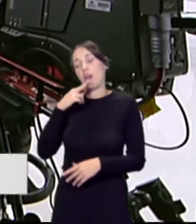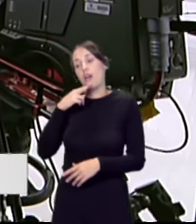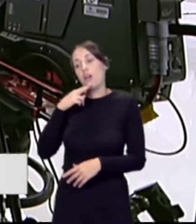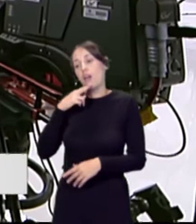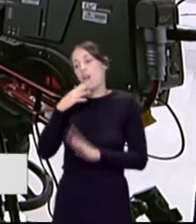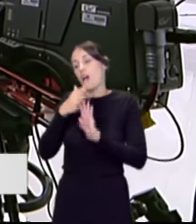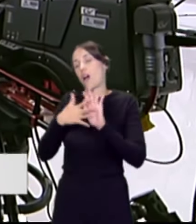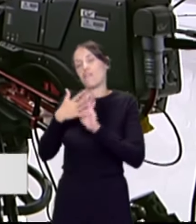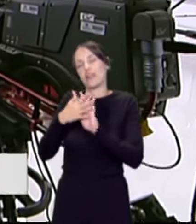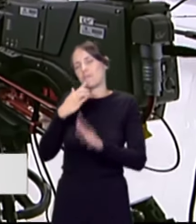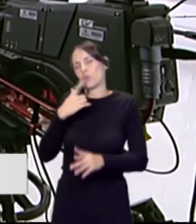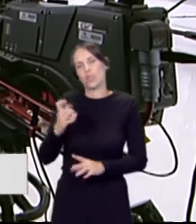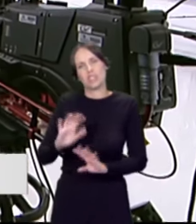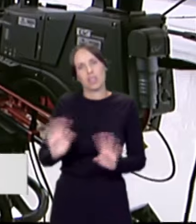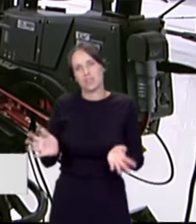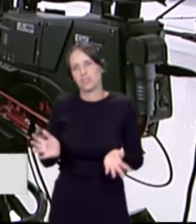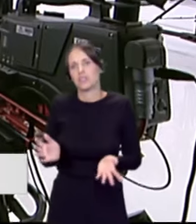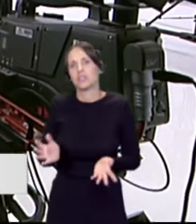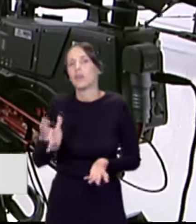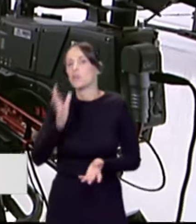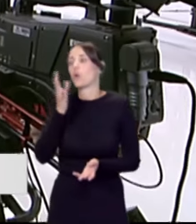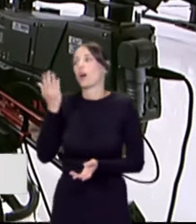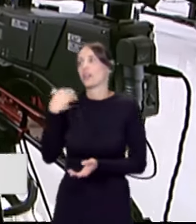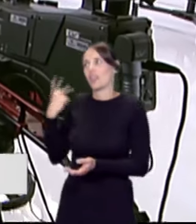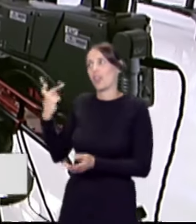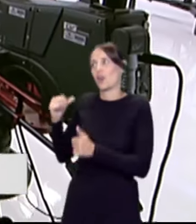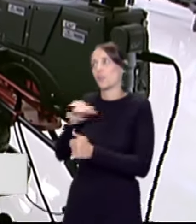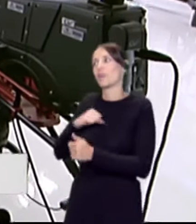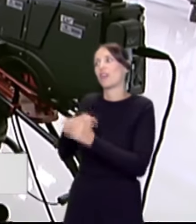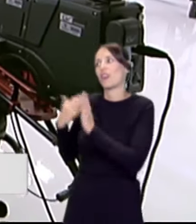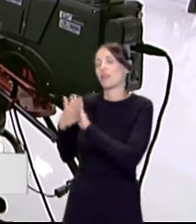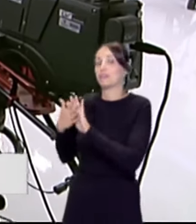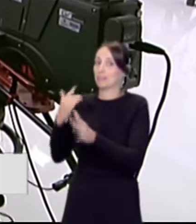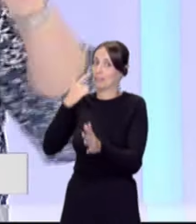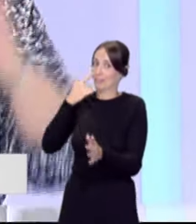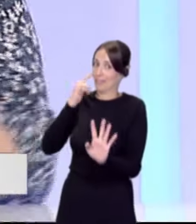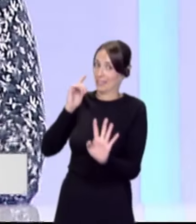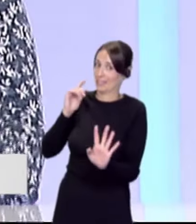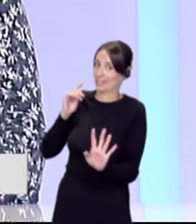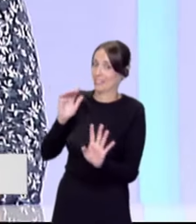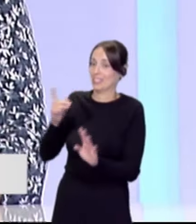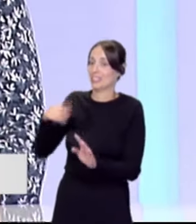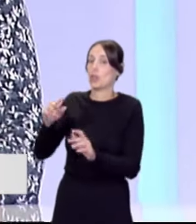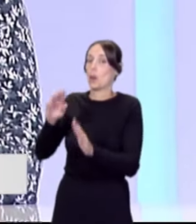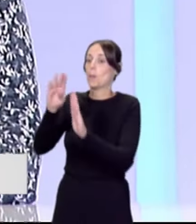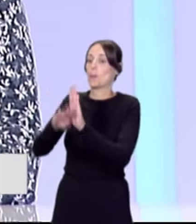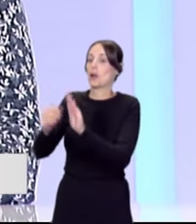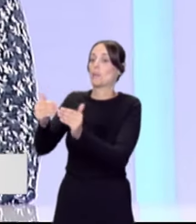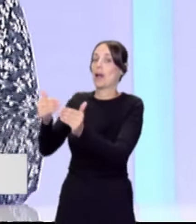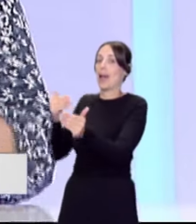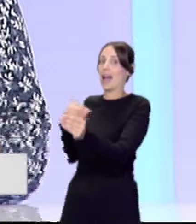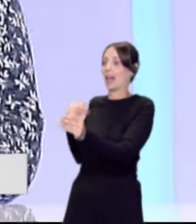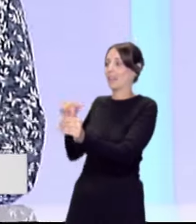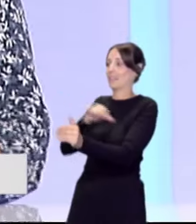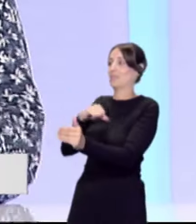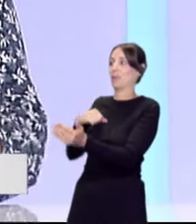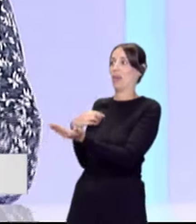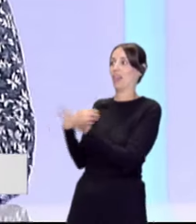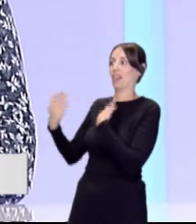Pilar, también lo hablábamos con Natacha, como verás, hemos tenido una tertulia paralela. Tenemos que hablar de más asuntos. Sí, cuéntame. Sí,